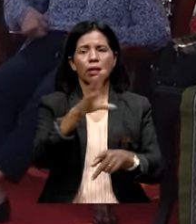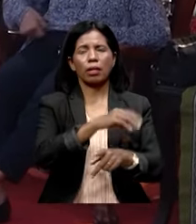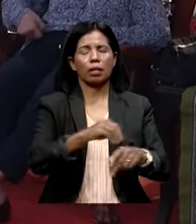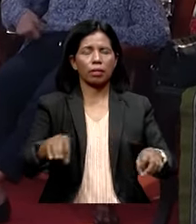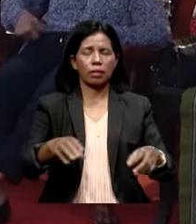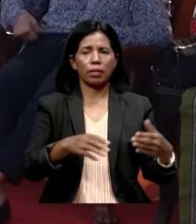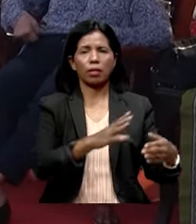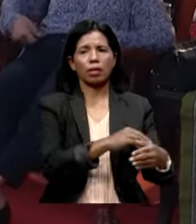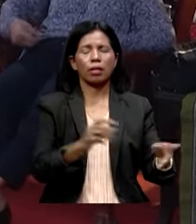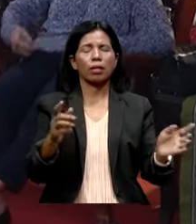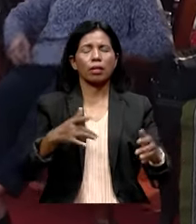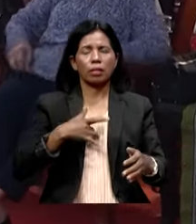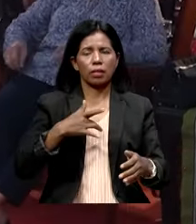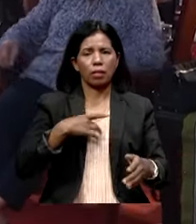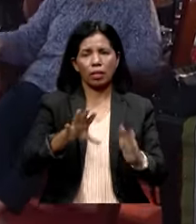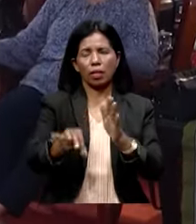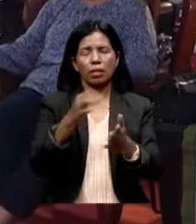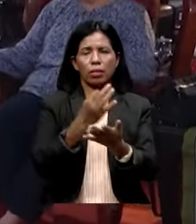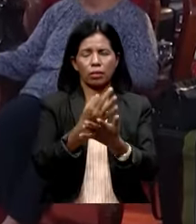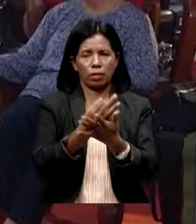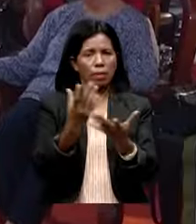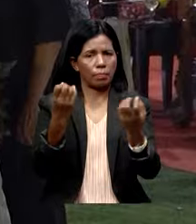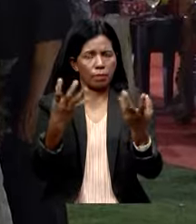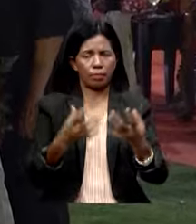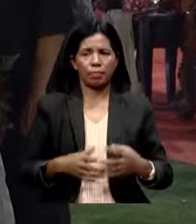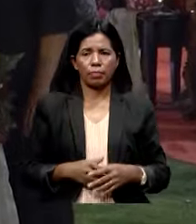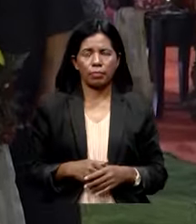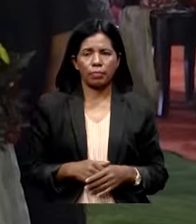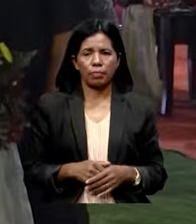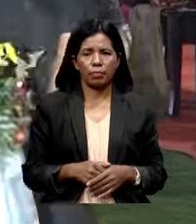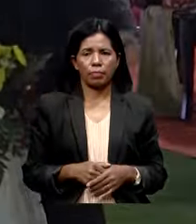Siradeit, Maxenti, Tambaheta no Sambara, Azina Lola, Jacinto Fuca, GMN.